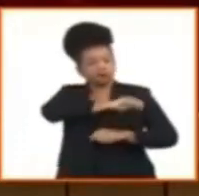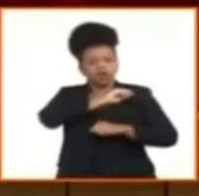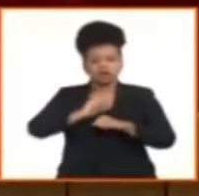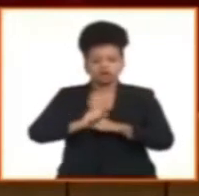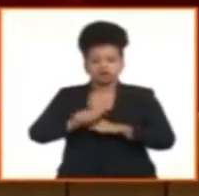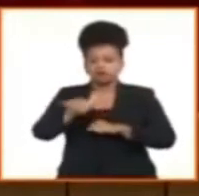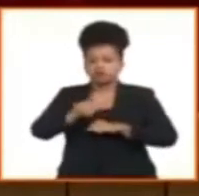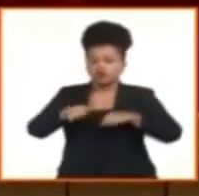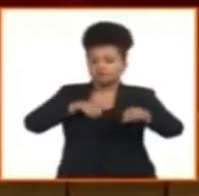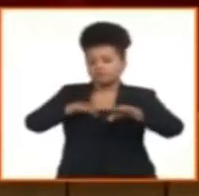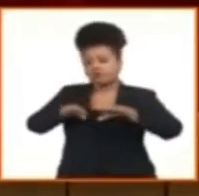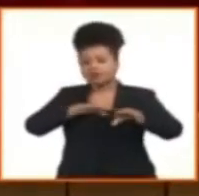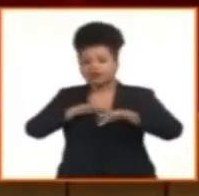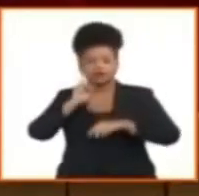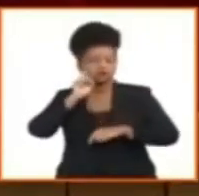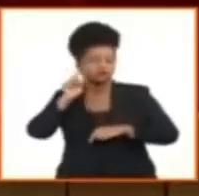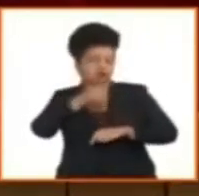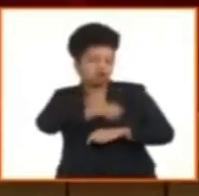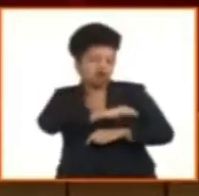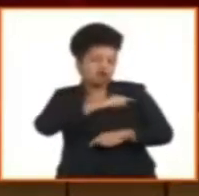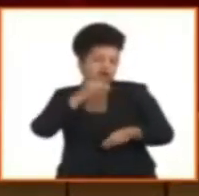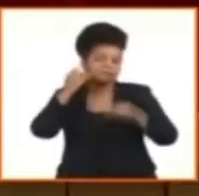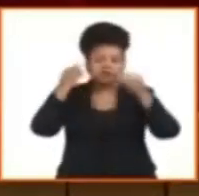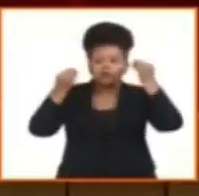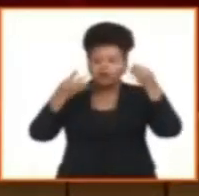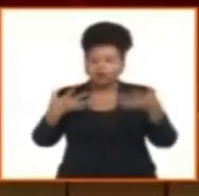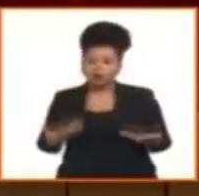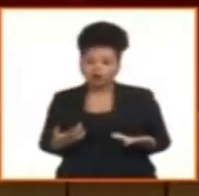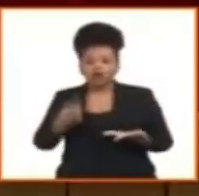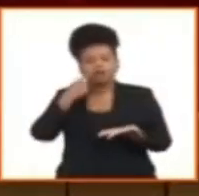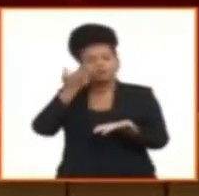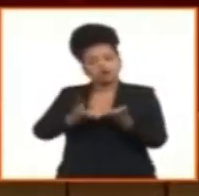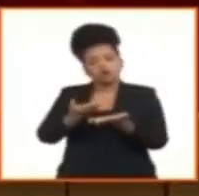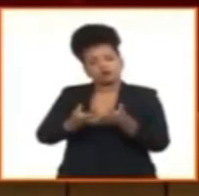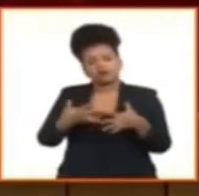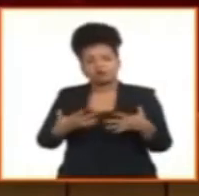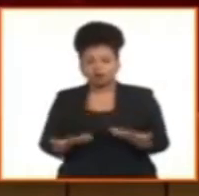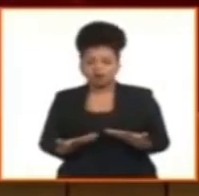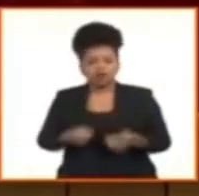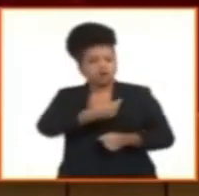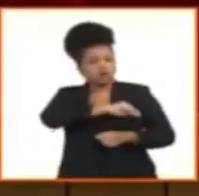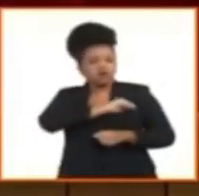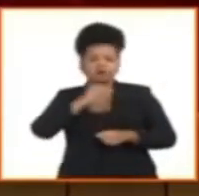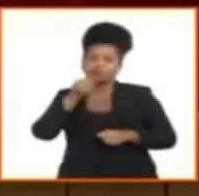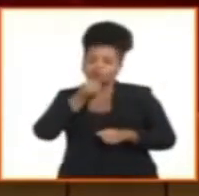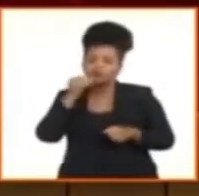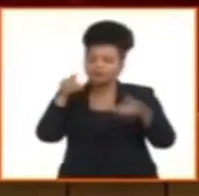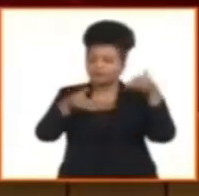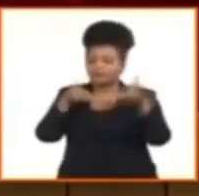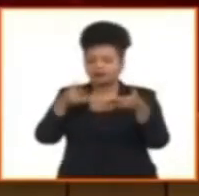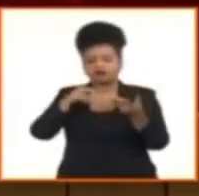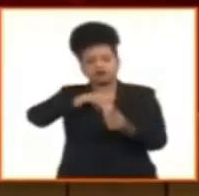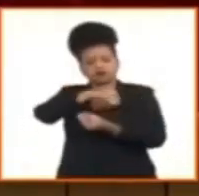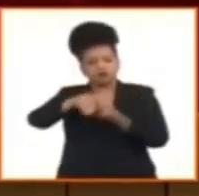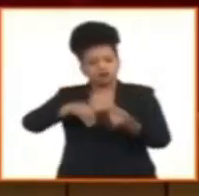para que se escuche la preocupación de la gente, sus propuestas, para que los vecinos participen en la transformación del barrio, los trabajadores